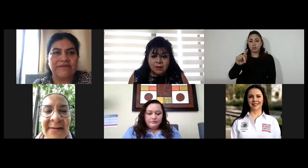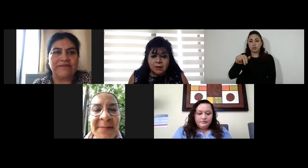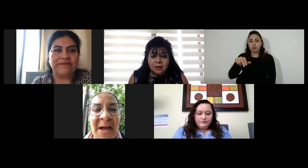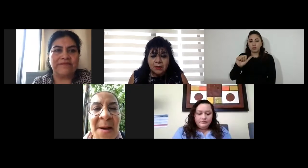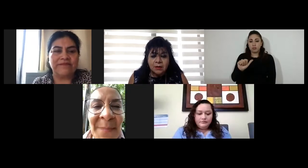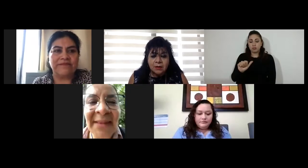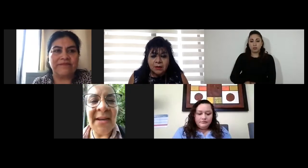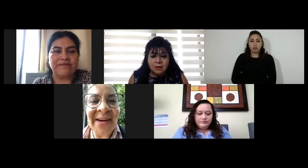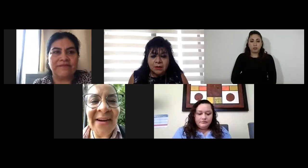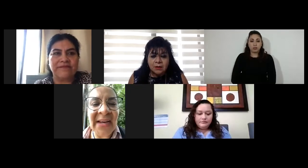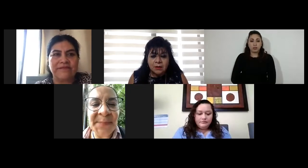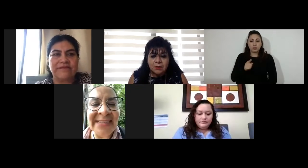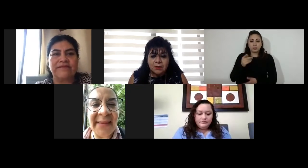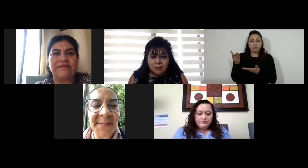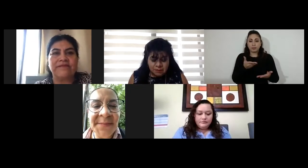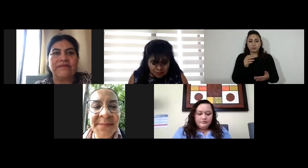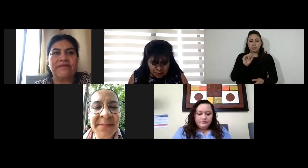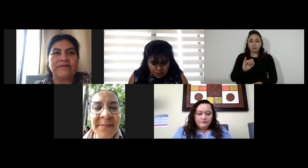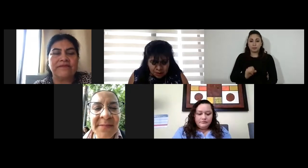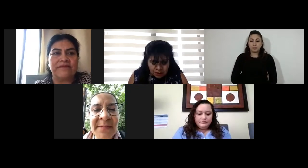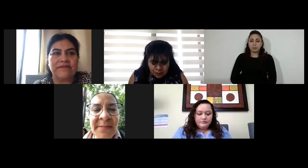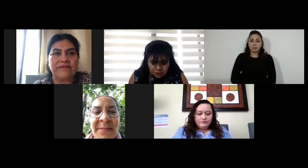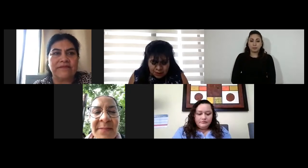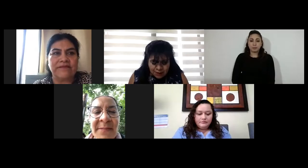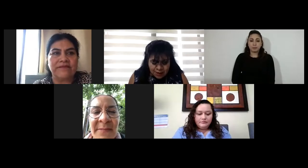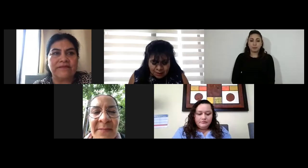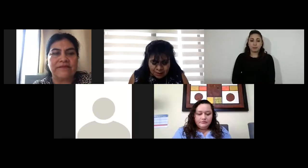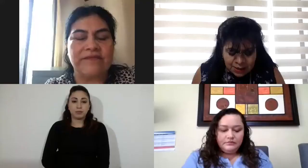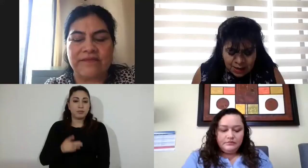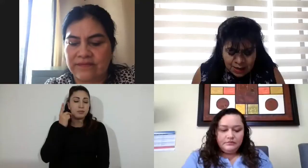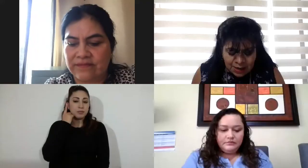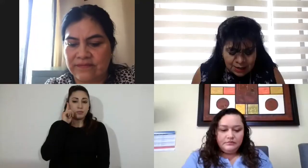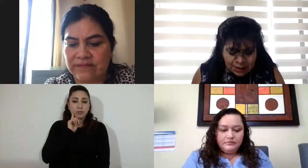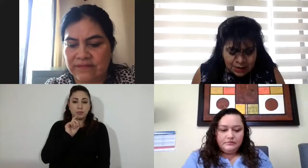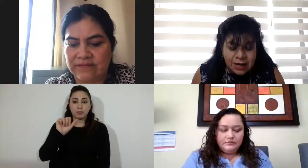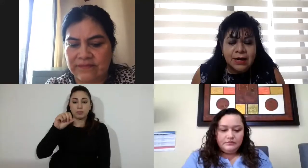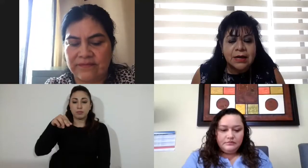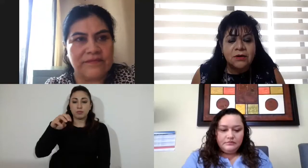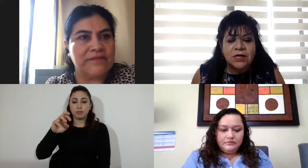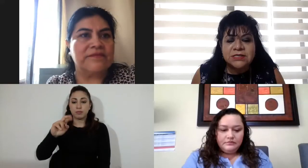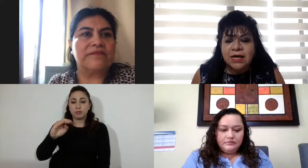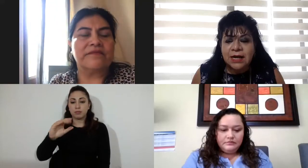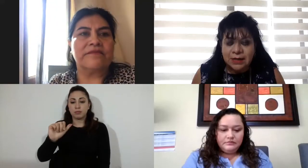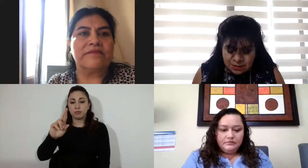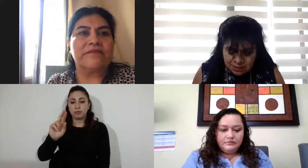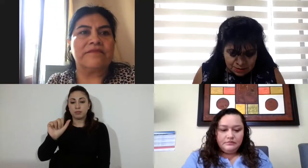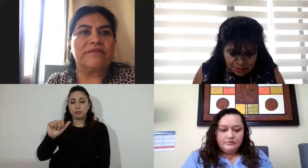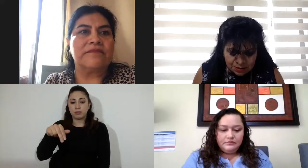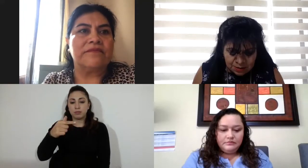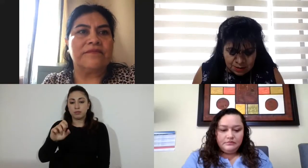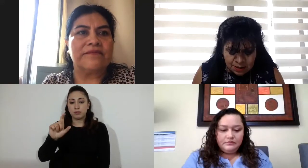Valentina Valle Abatres presente. Diputada América Alejandra Rangel Lorenzana.